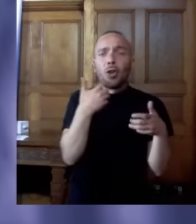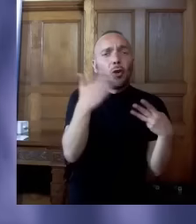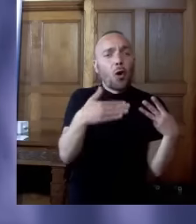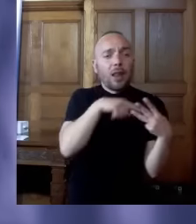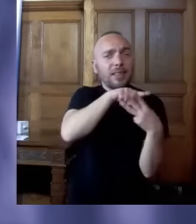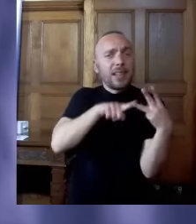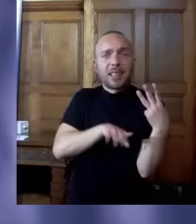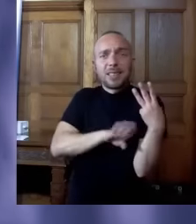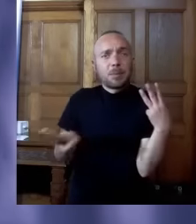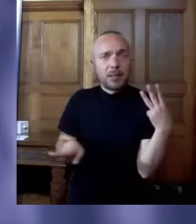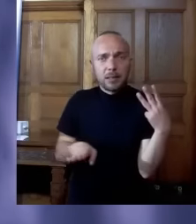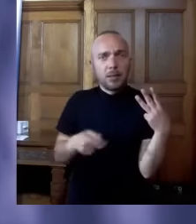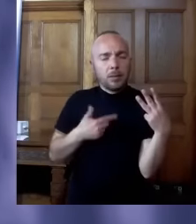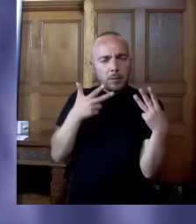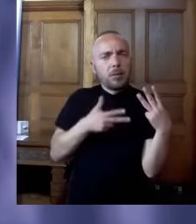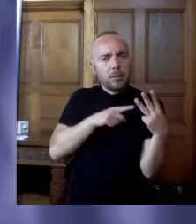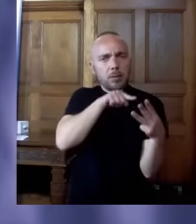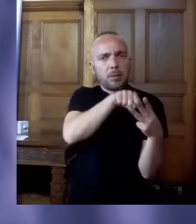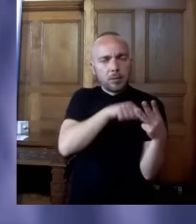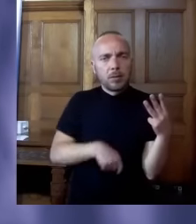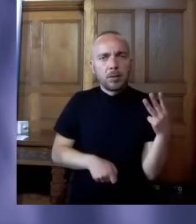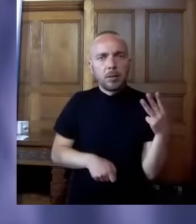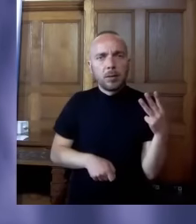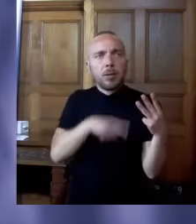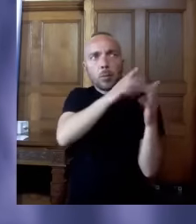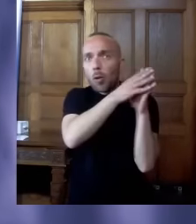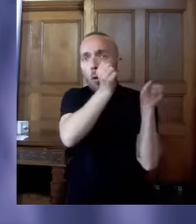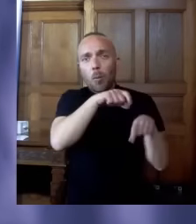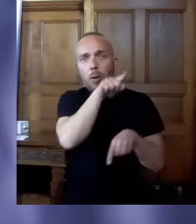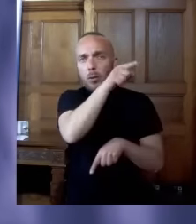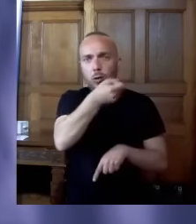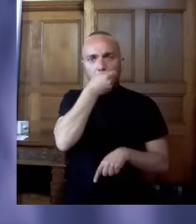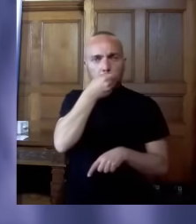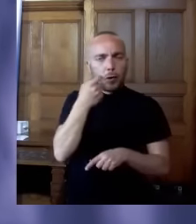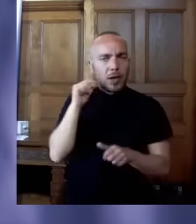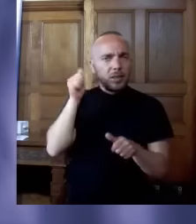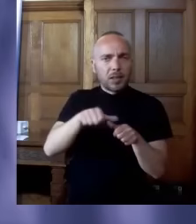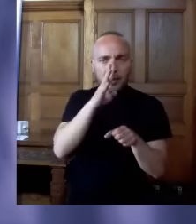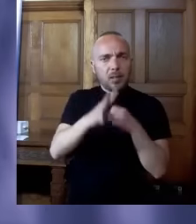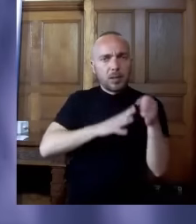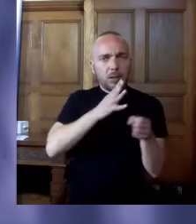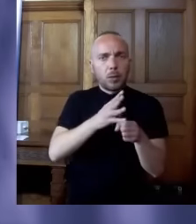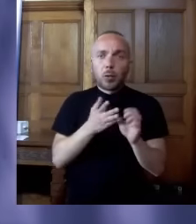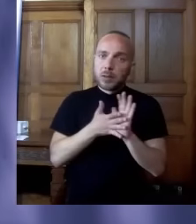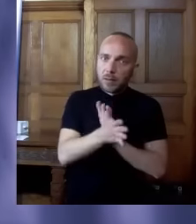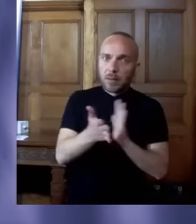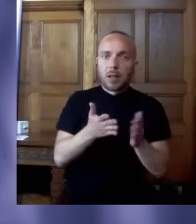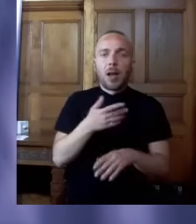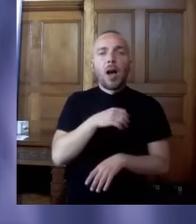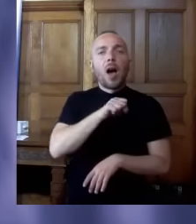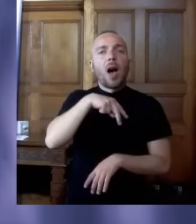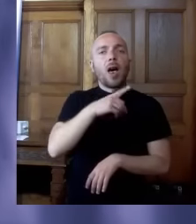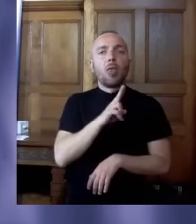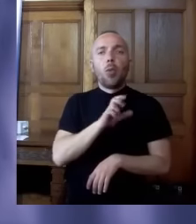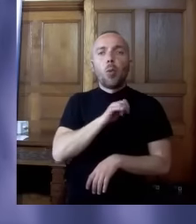las únicas tres en todo eso ha sido cómplice el partido socialista a lo largo de esta legislatura por tanto al Señor enec andueza